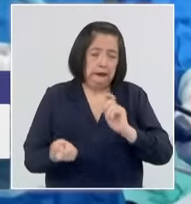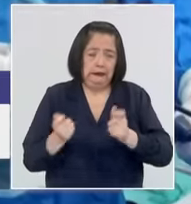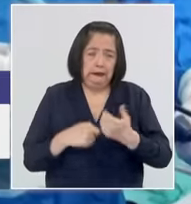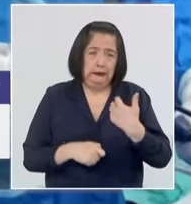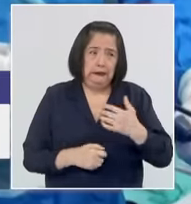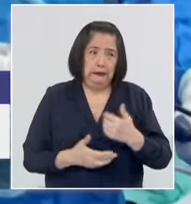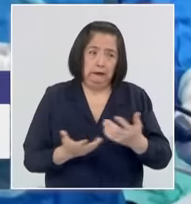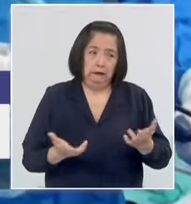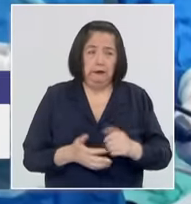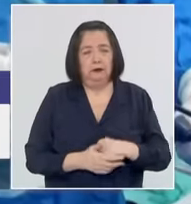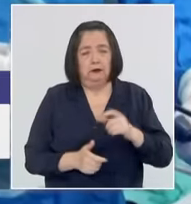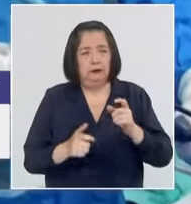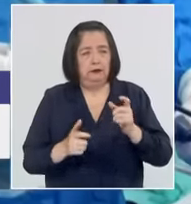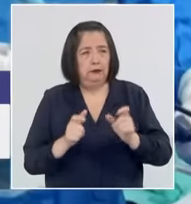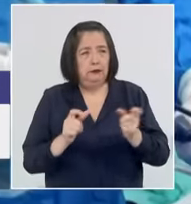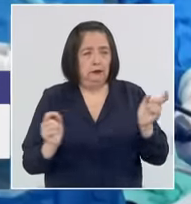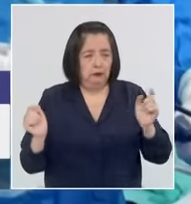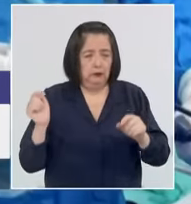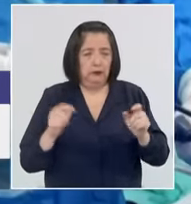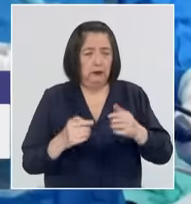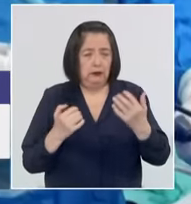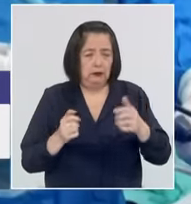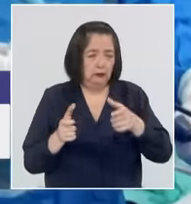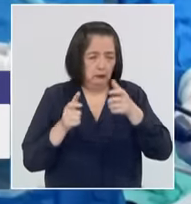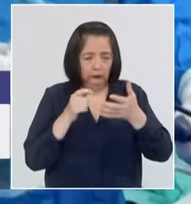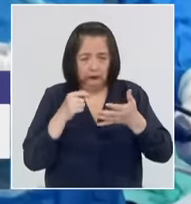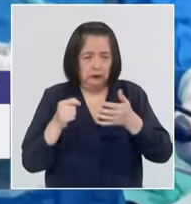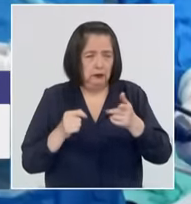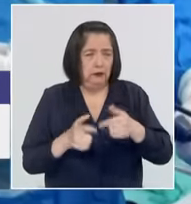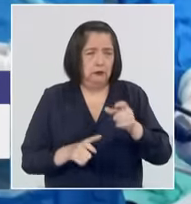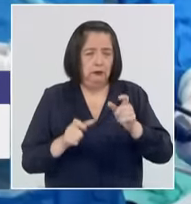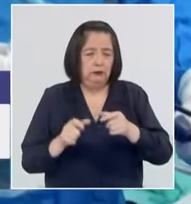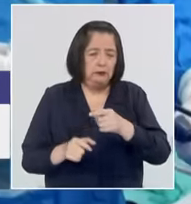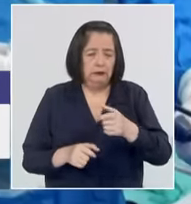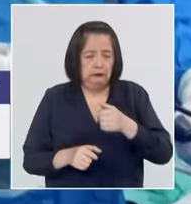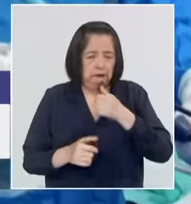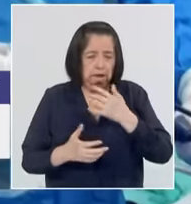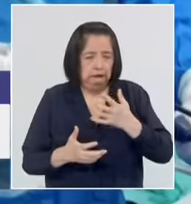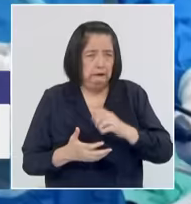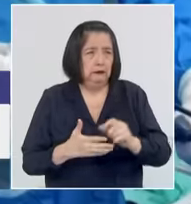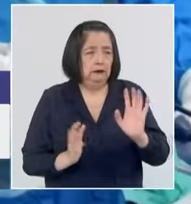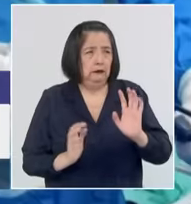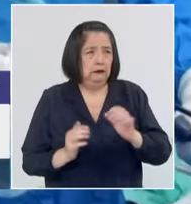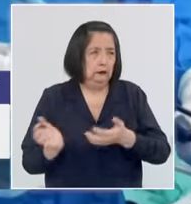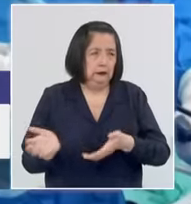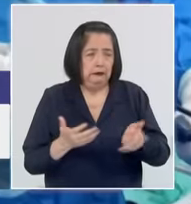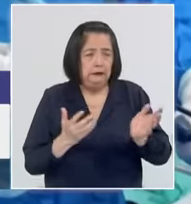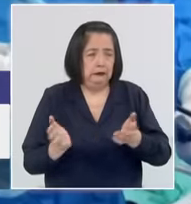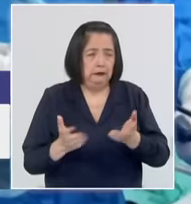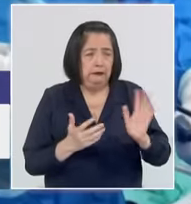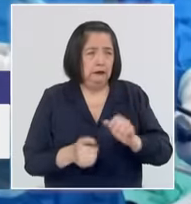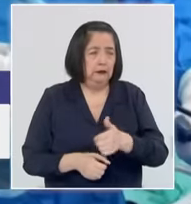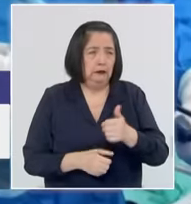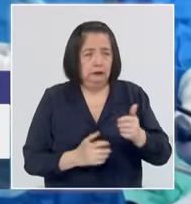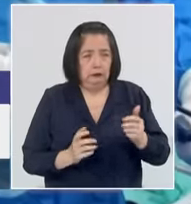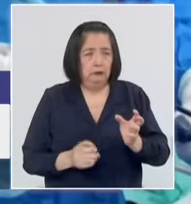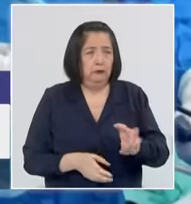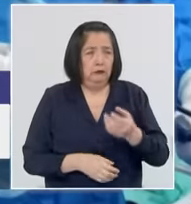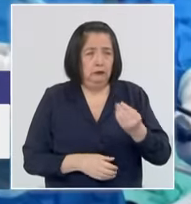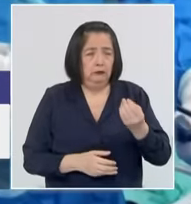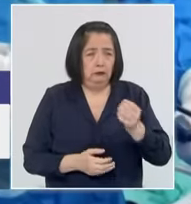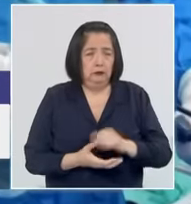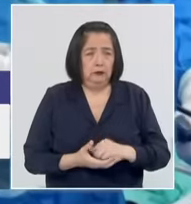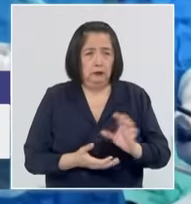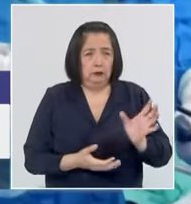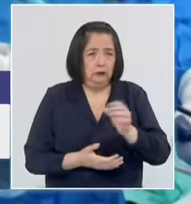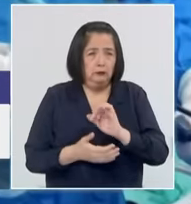los pacientes. Incluso ante la inspección hemos visto que algunos pacientes todavía un poco adoloridos han tenido que ser evacuados también debido a